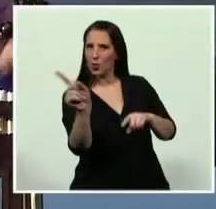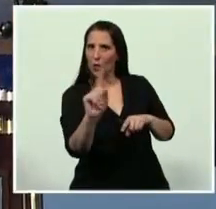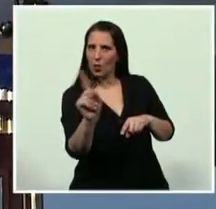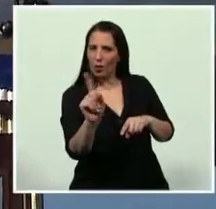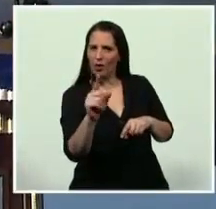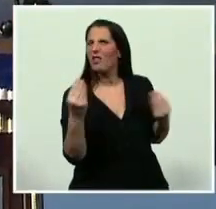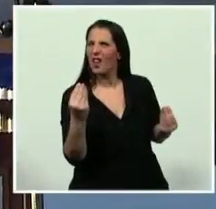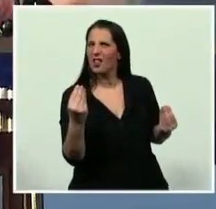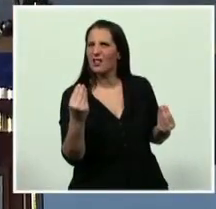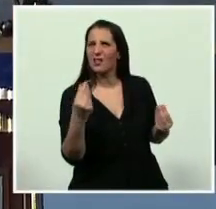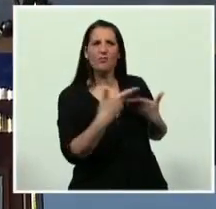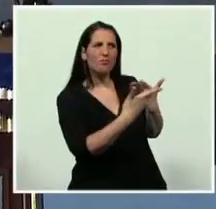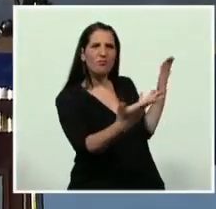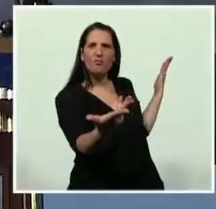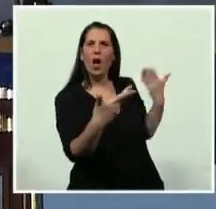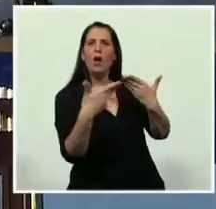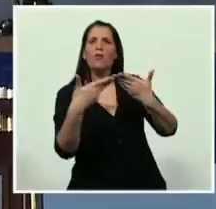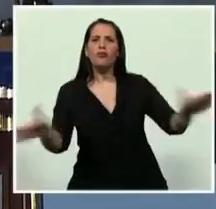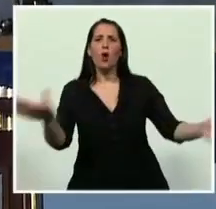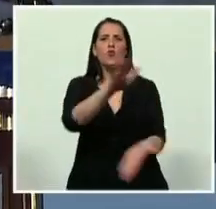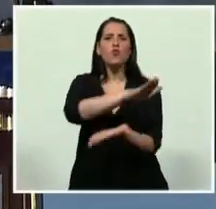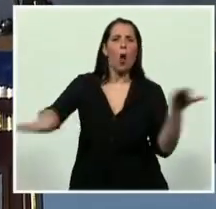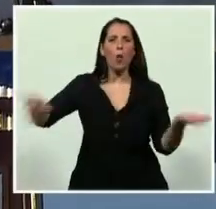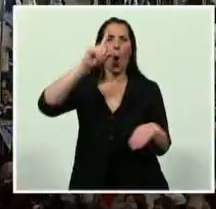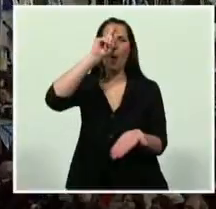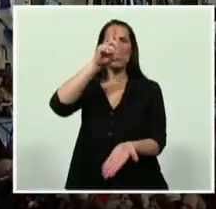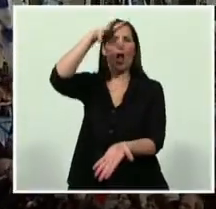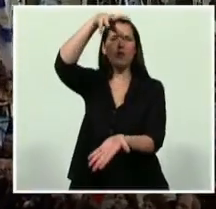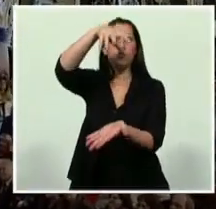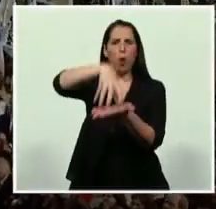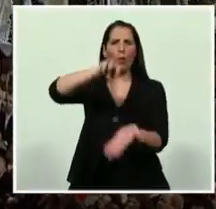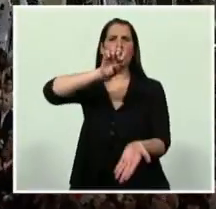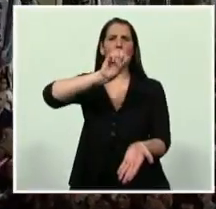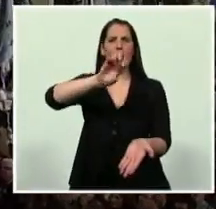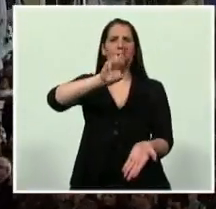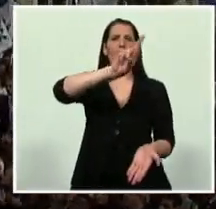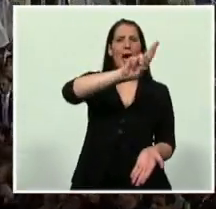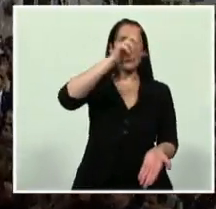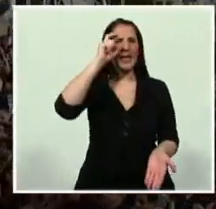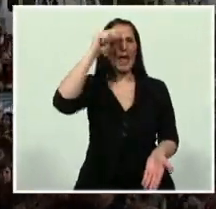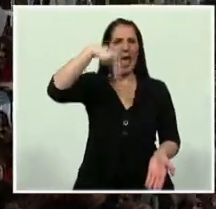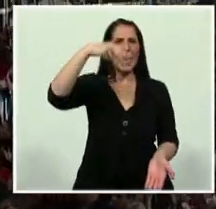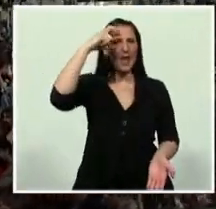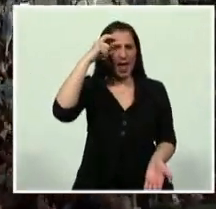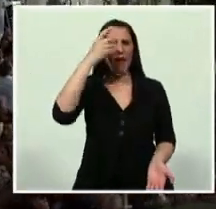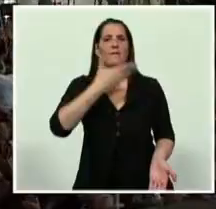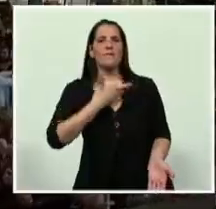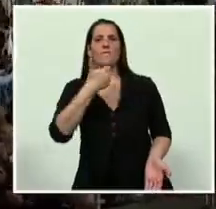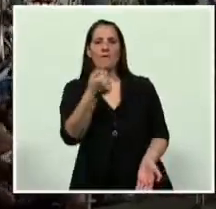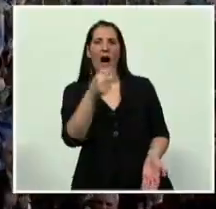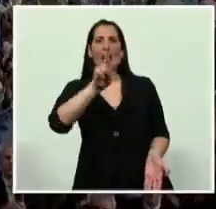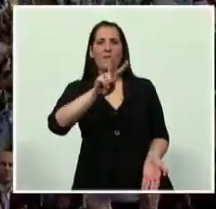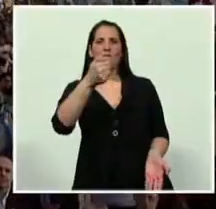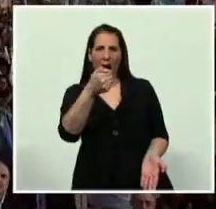presentación del Hospital Doctor René Favaloro en Rafael Castillo. Y antes del 10 de diciembre